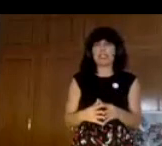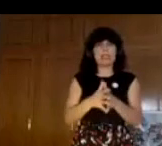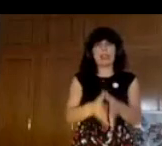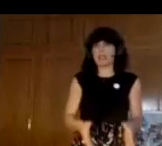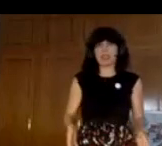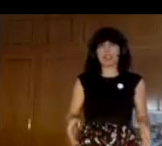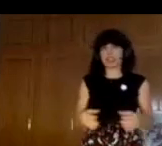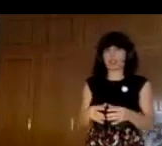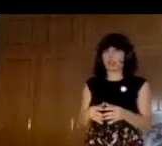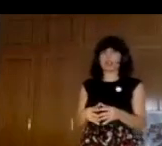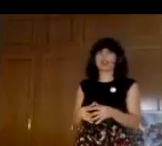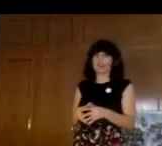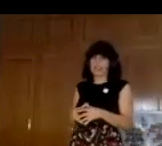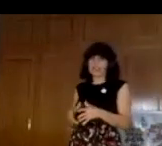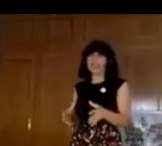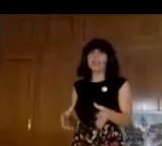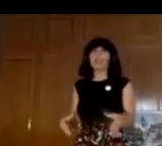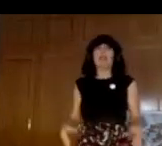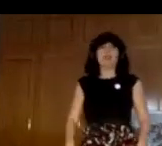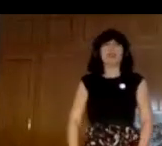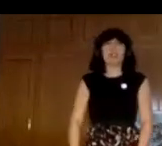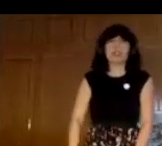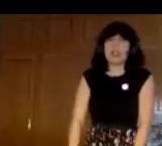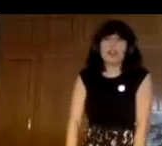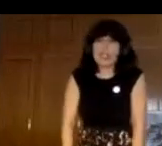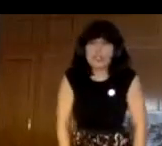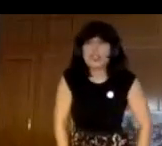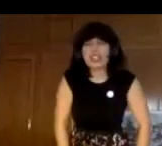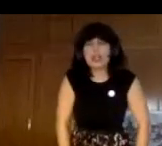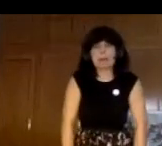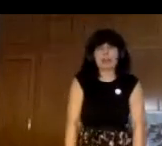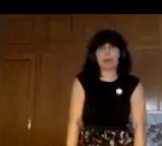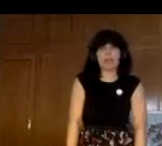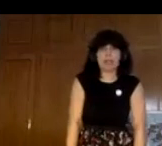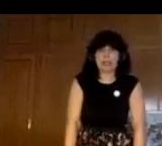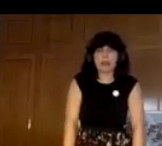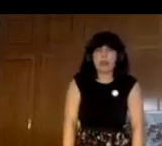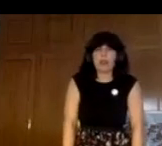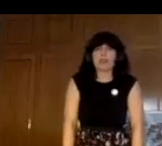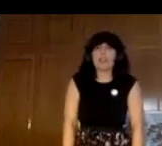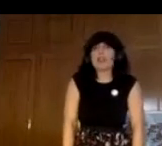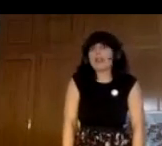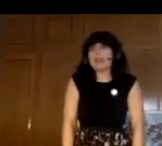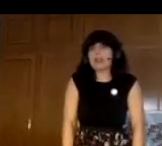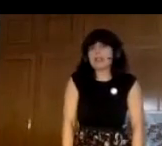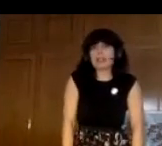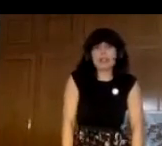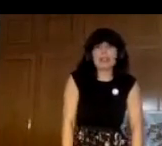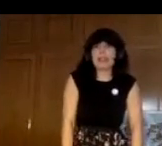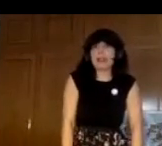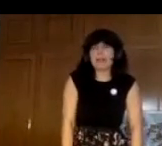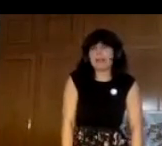se entienden, los otros descontextualizados no se entienden. Entonces, los datos no sirven para comunicar. Con esto acabo de